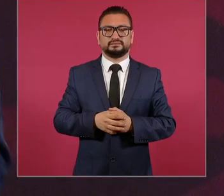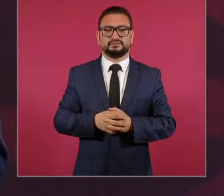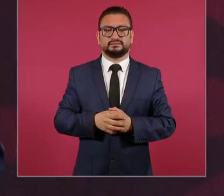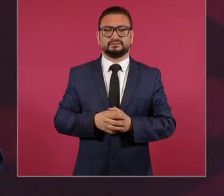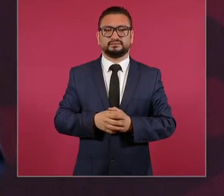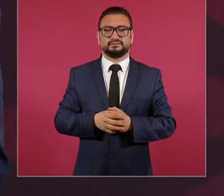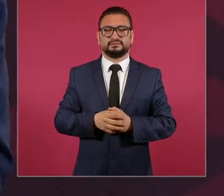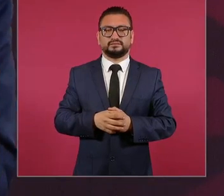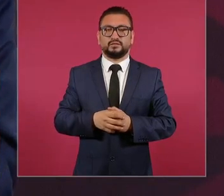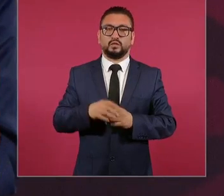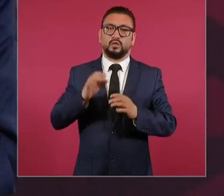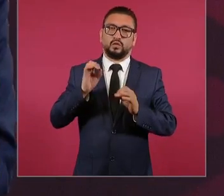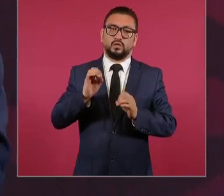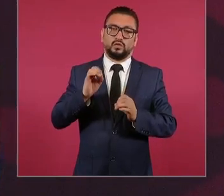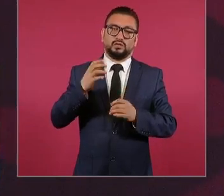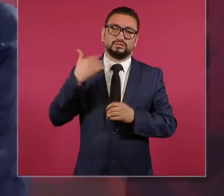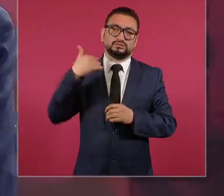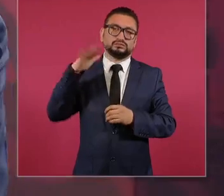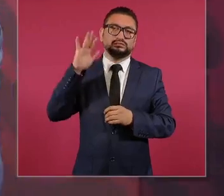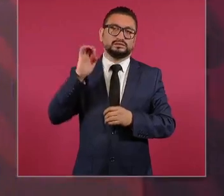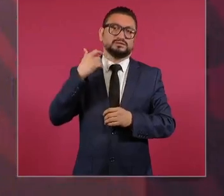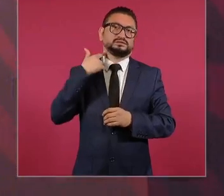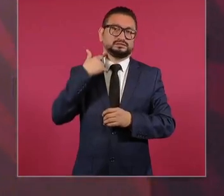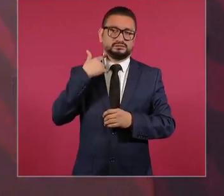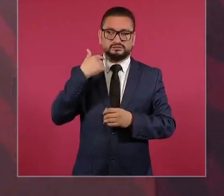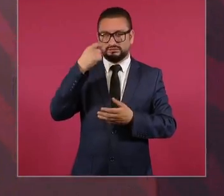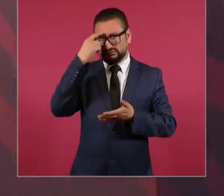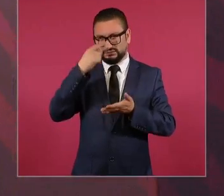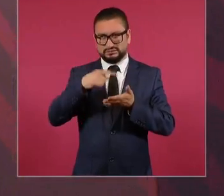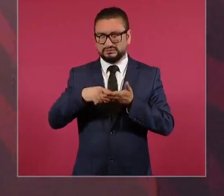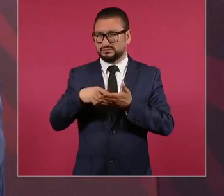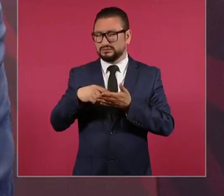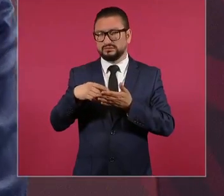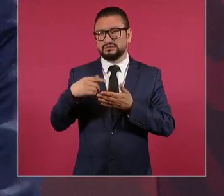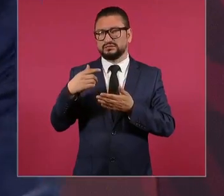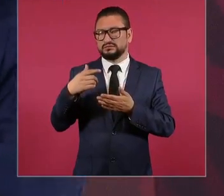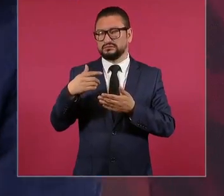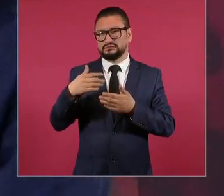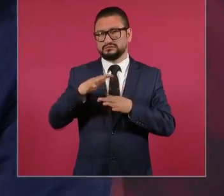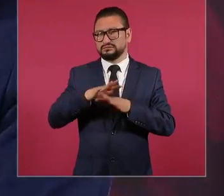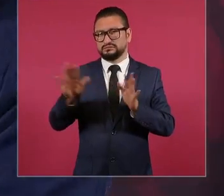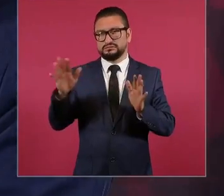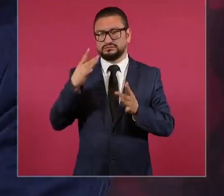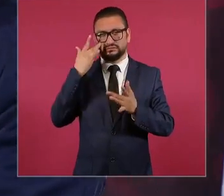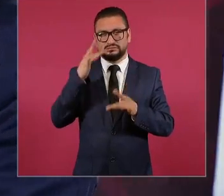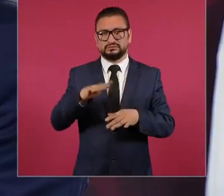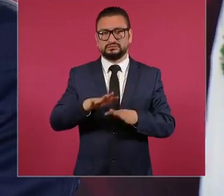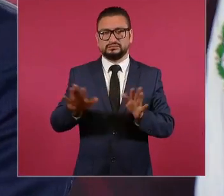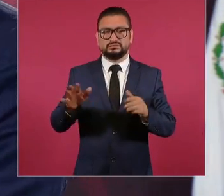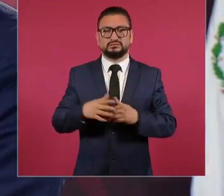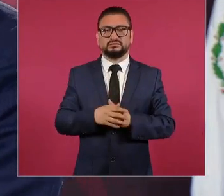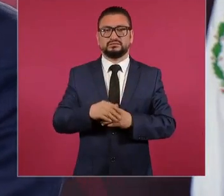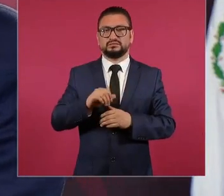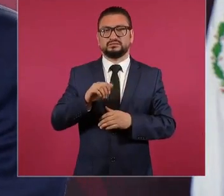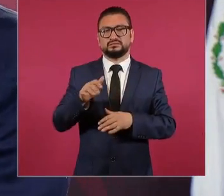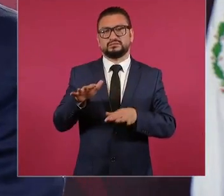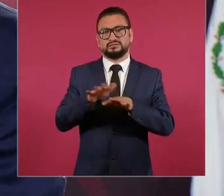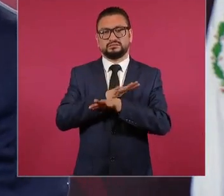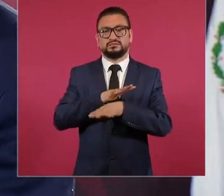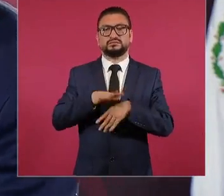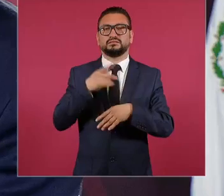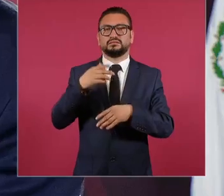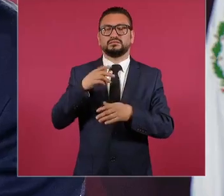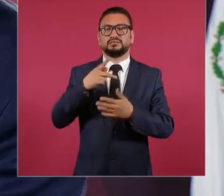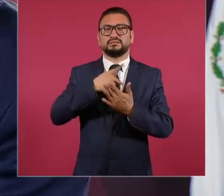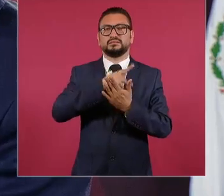o era creo que ya en estos días ya ya lo sustituyó del plan